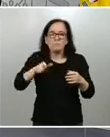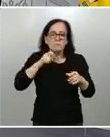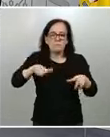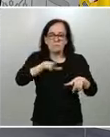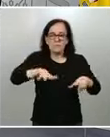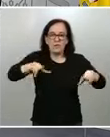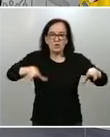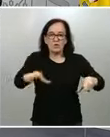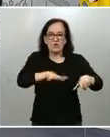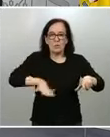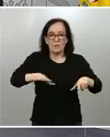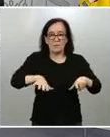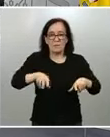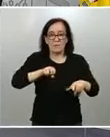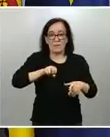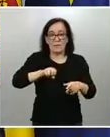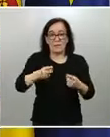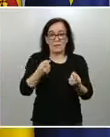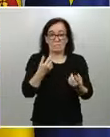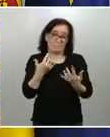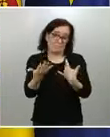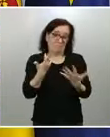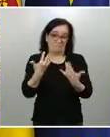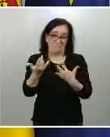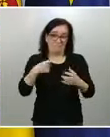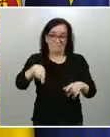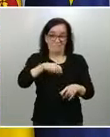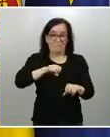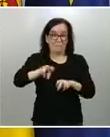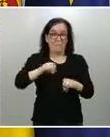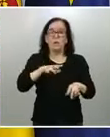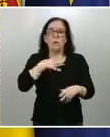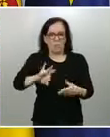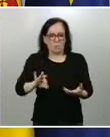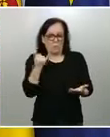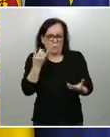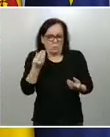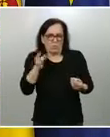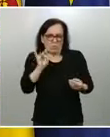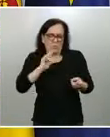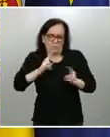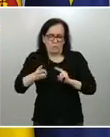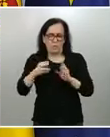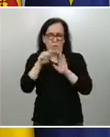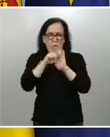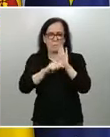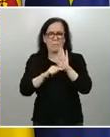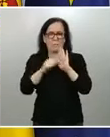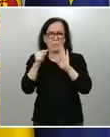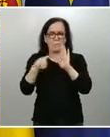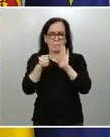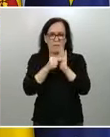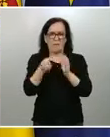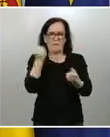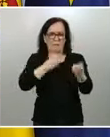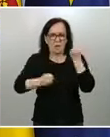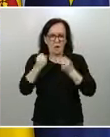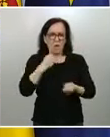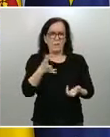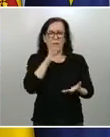pues claro que puede haber medidas económicas como en toda situación compleja de crisis